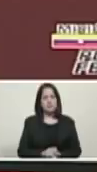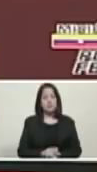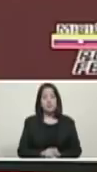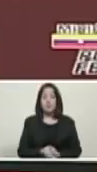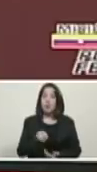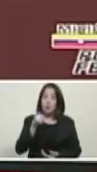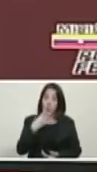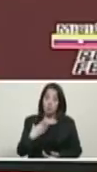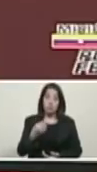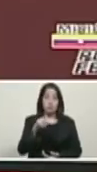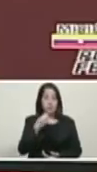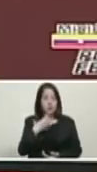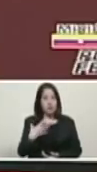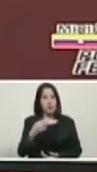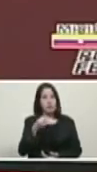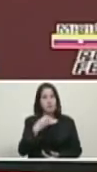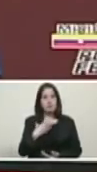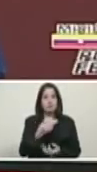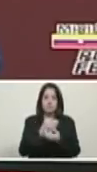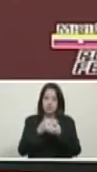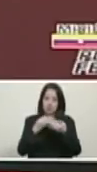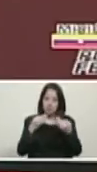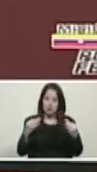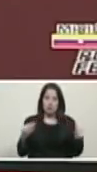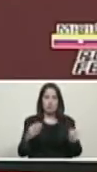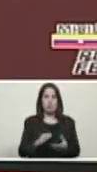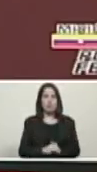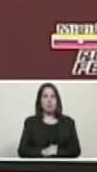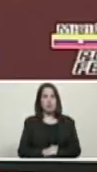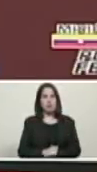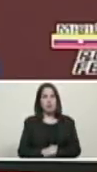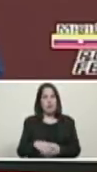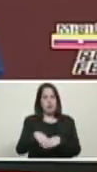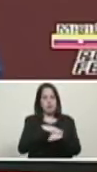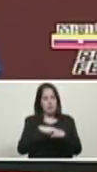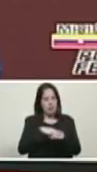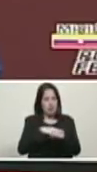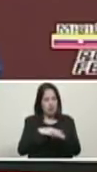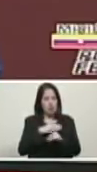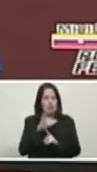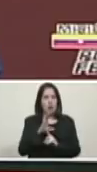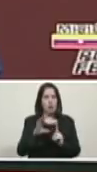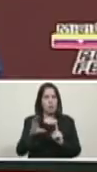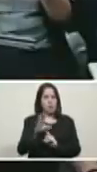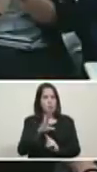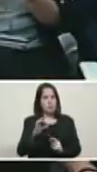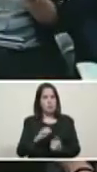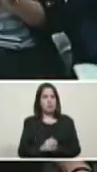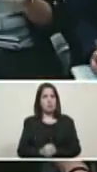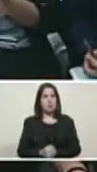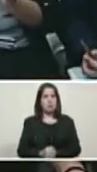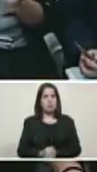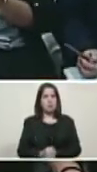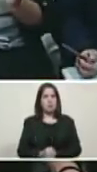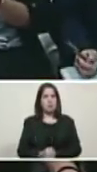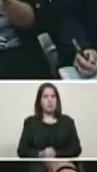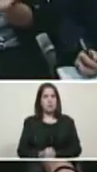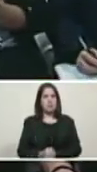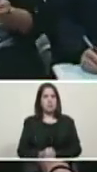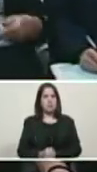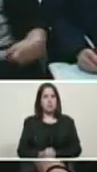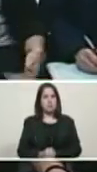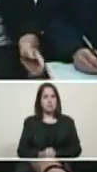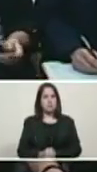esta arenga del ministro del poder popular para la cultura ernesto villegas por